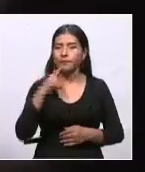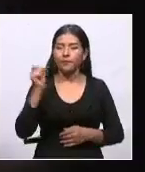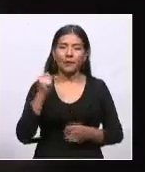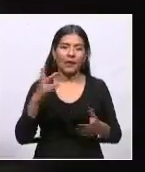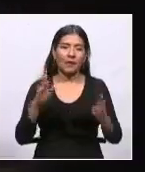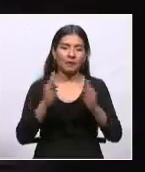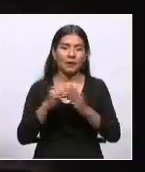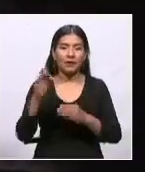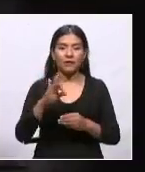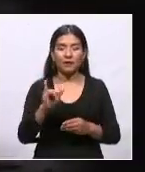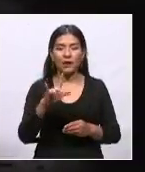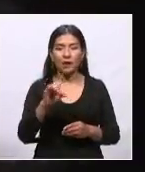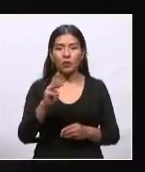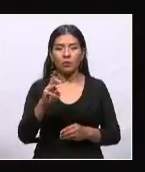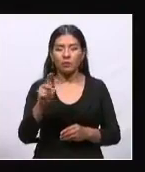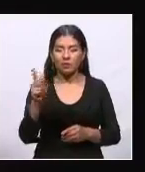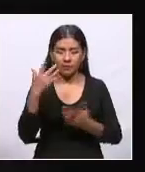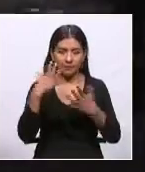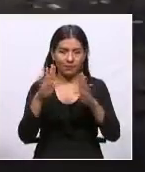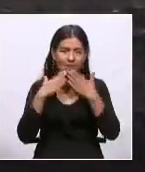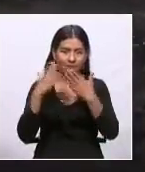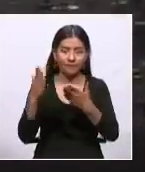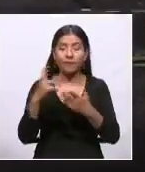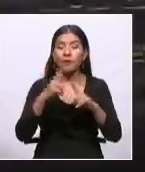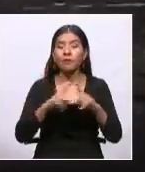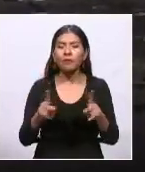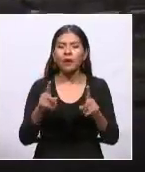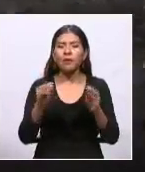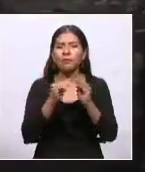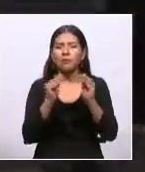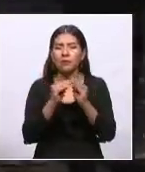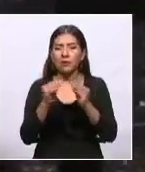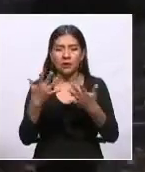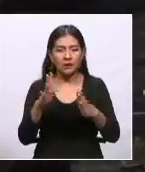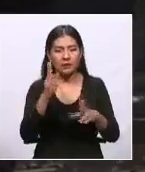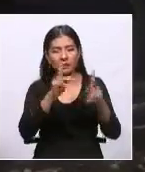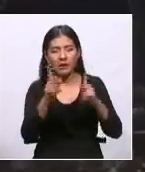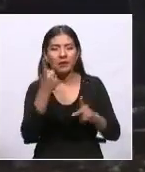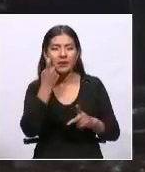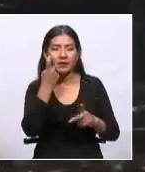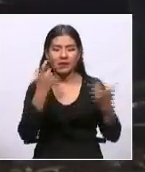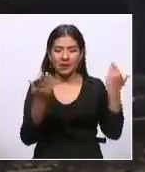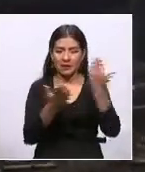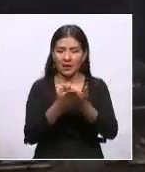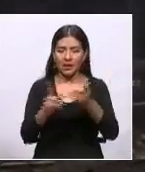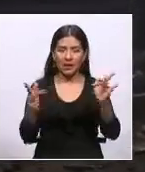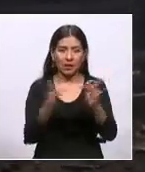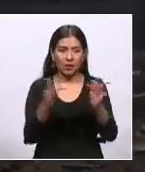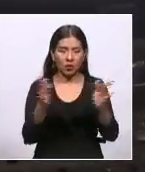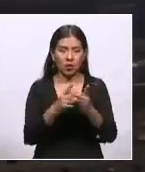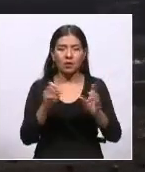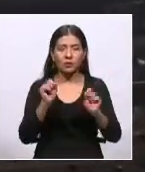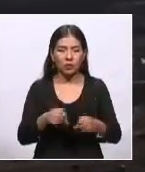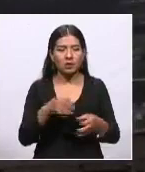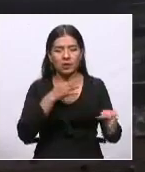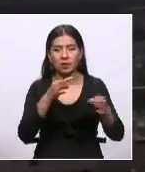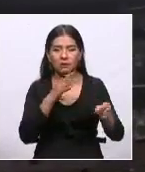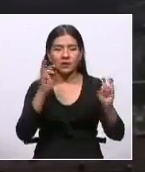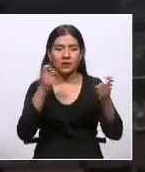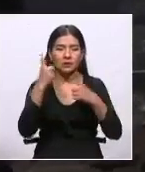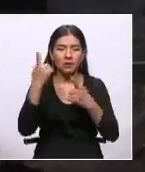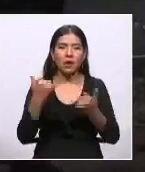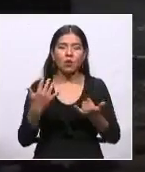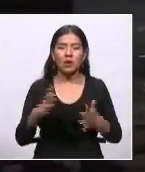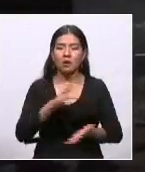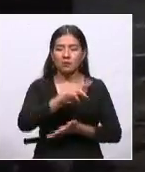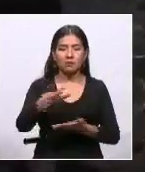Filomeno, para la gente que nos está viendo a esta hora o que está llegando recién a la sintonía, es muy importante describirles que estas son imágenes del